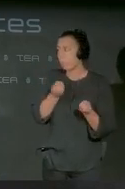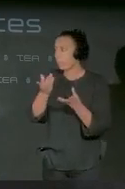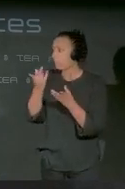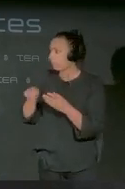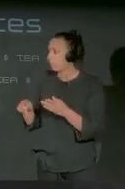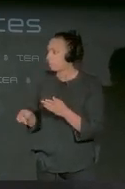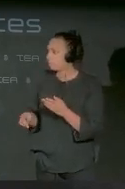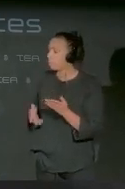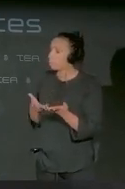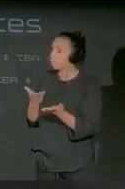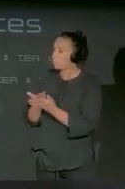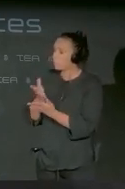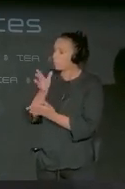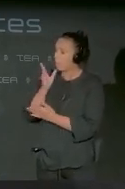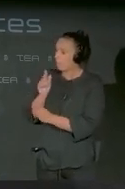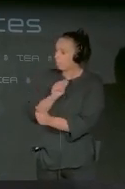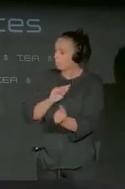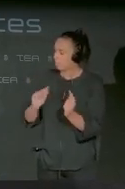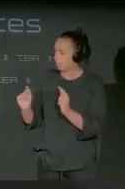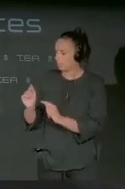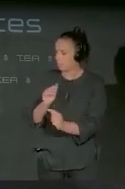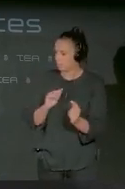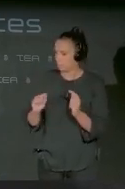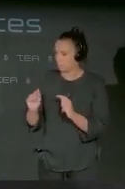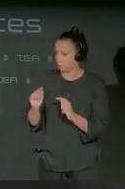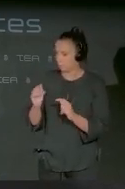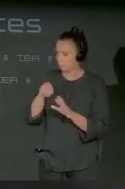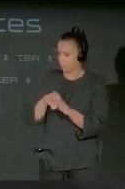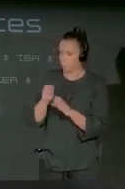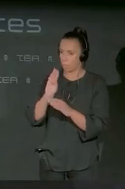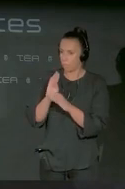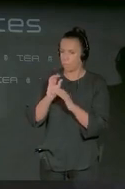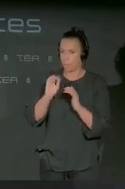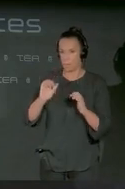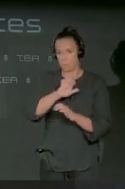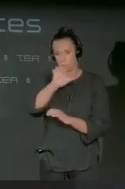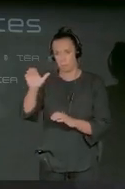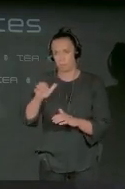que se están debatiendo en el Parlamento Europeo.